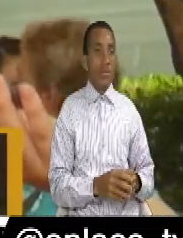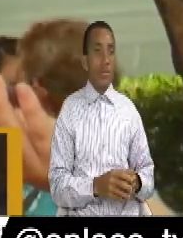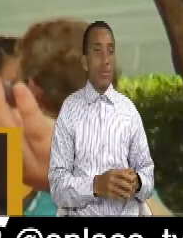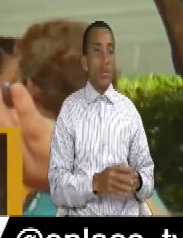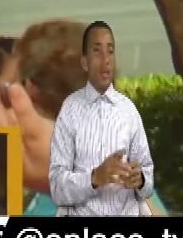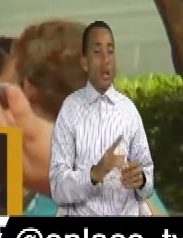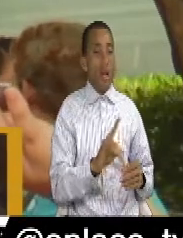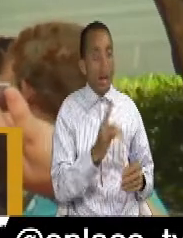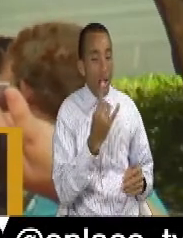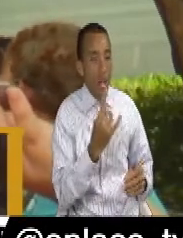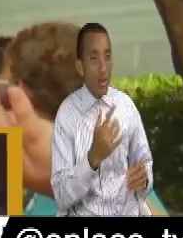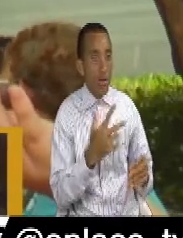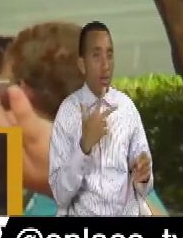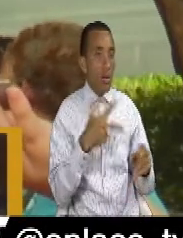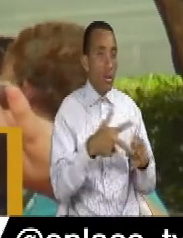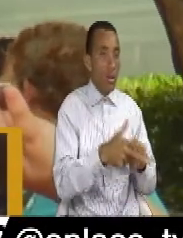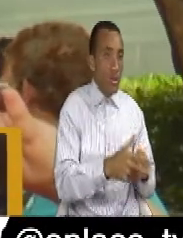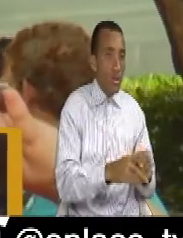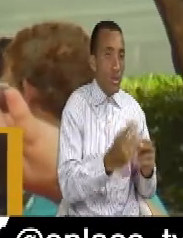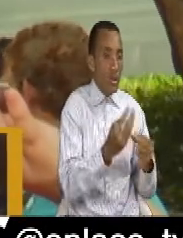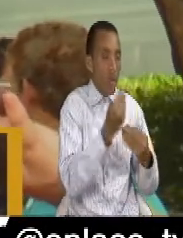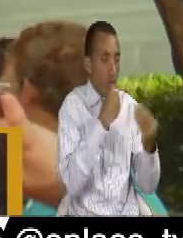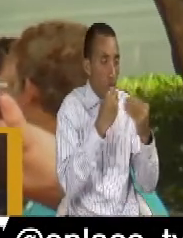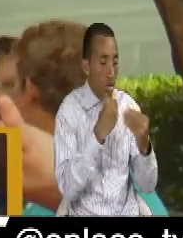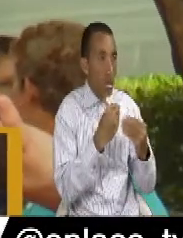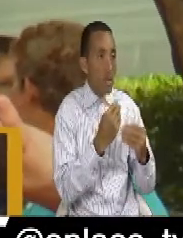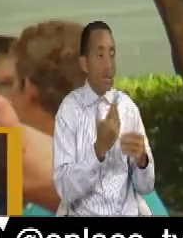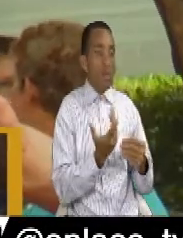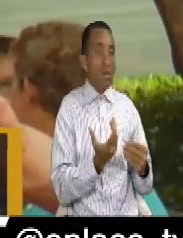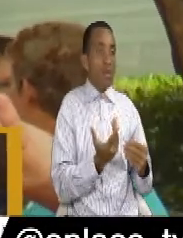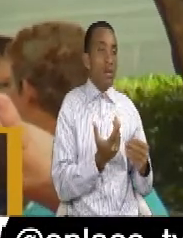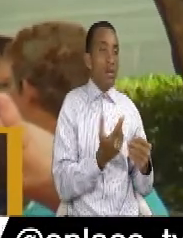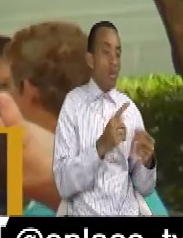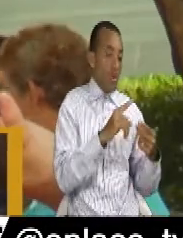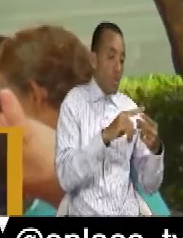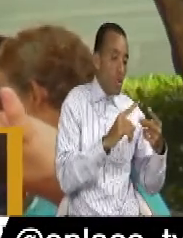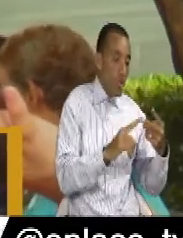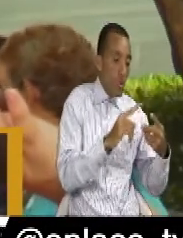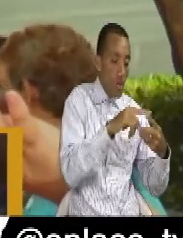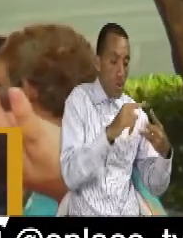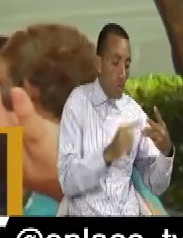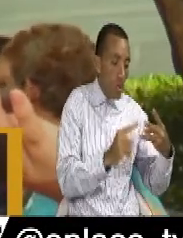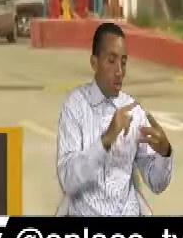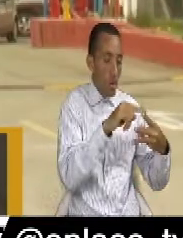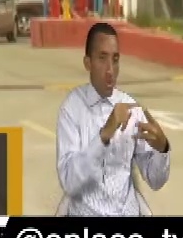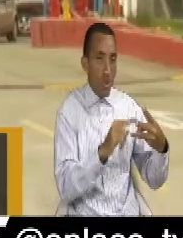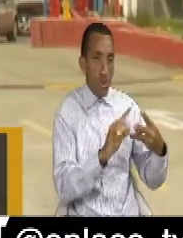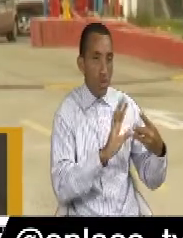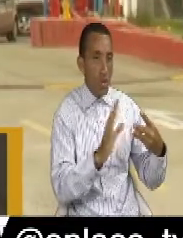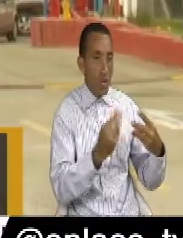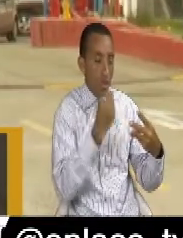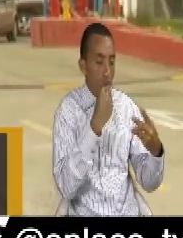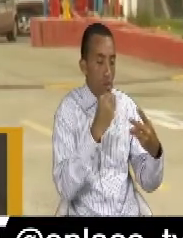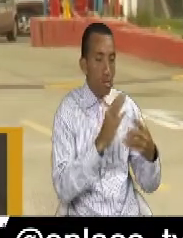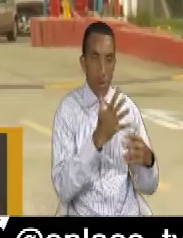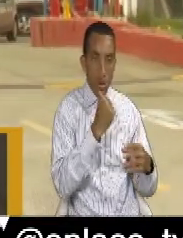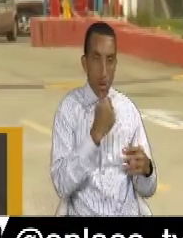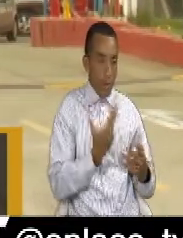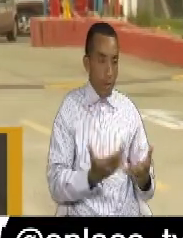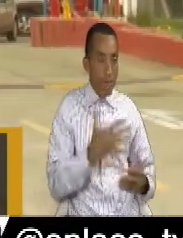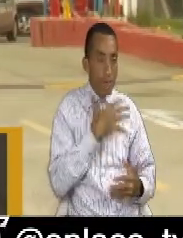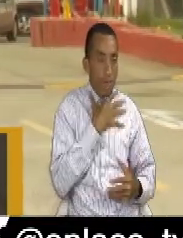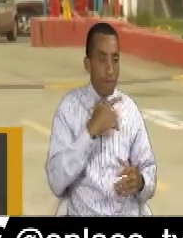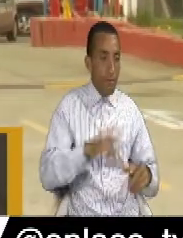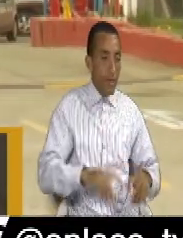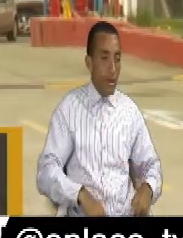suspender, en algunos de los casos suspender hasta una de las comidas diarias de la familia porque no hay con qué. Sus necesidades básicas